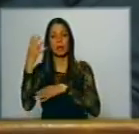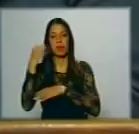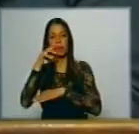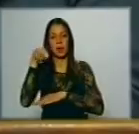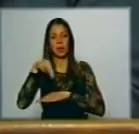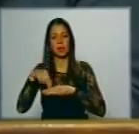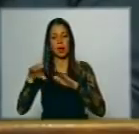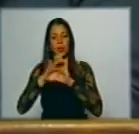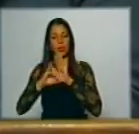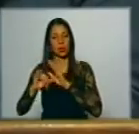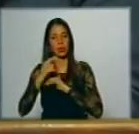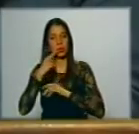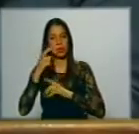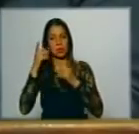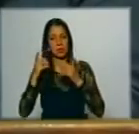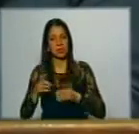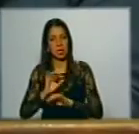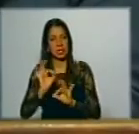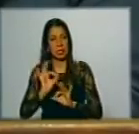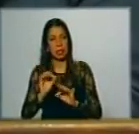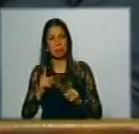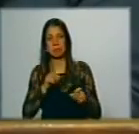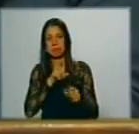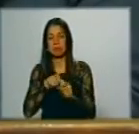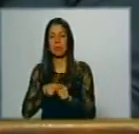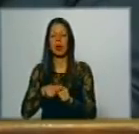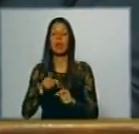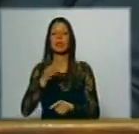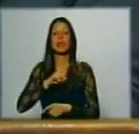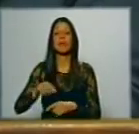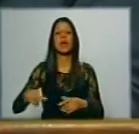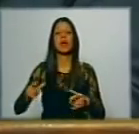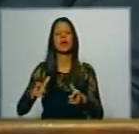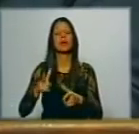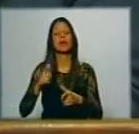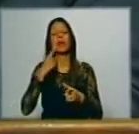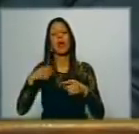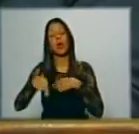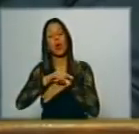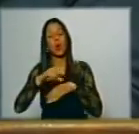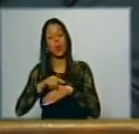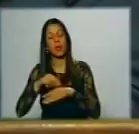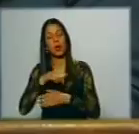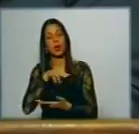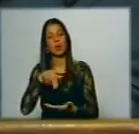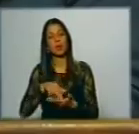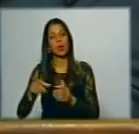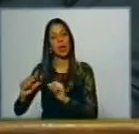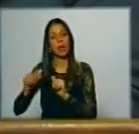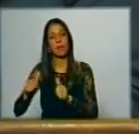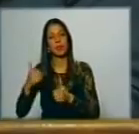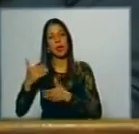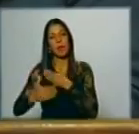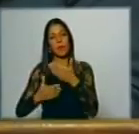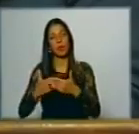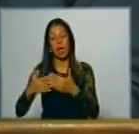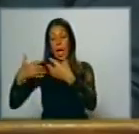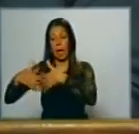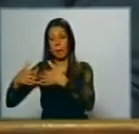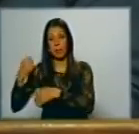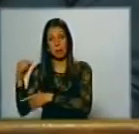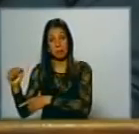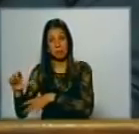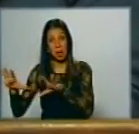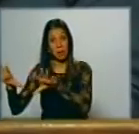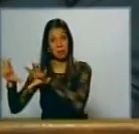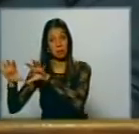Nacional. Igualmente, el Ejecutivo Nacional puede iniciar el procedimiento expropiatorio cuando